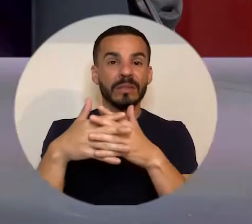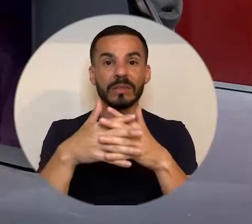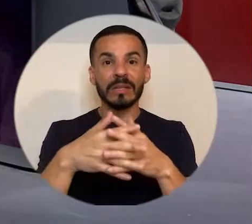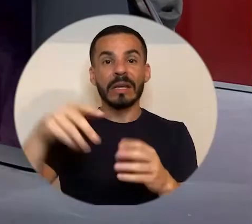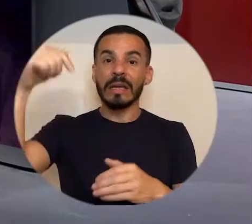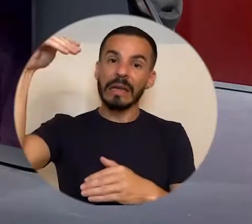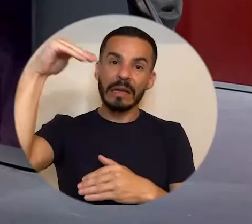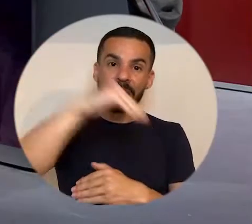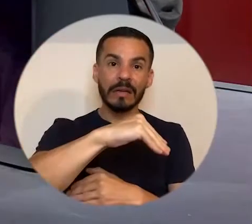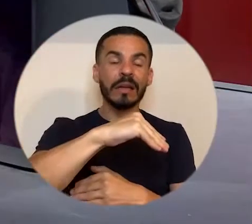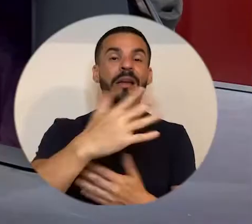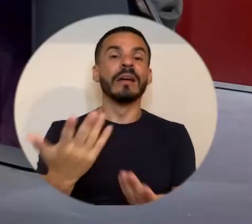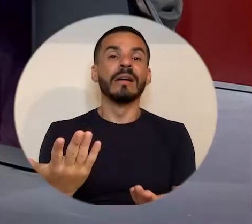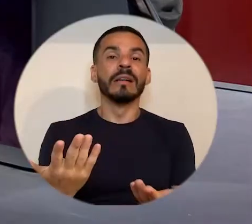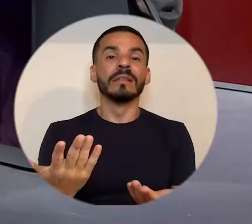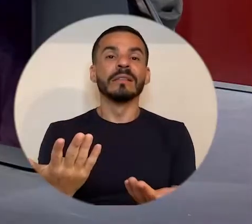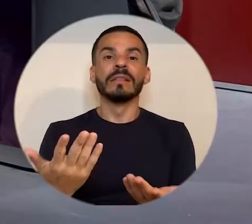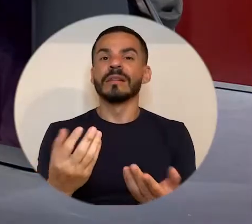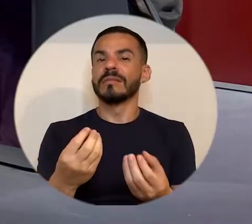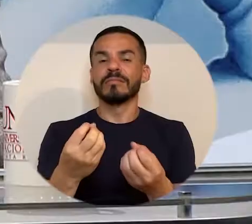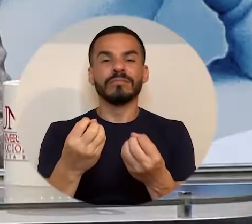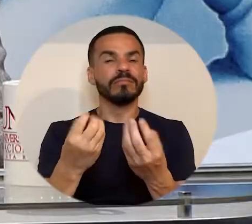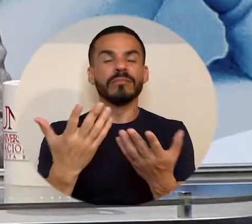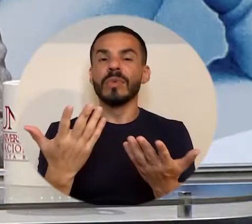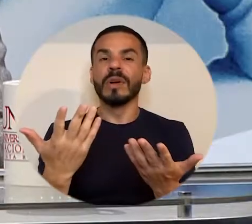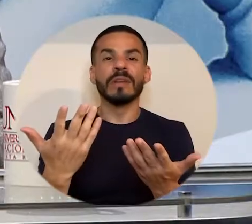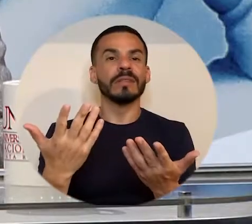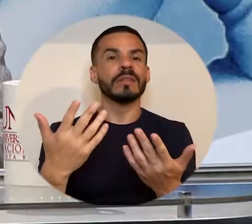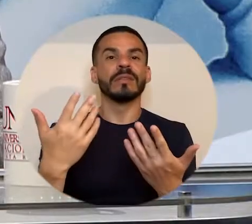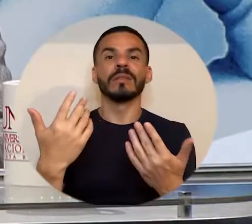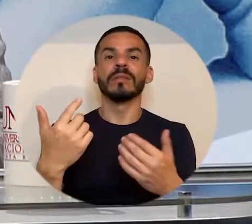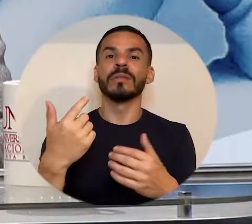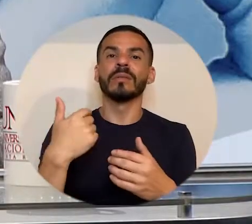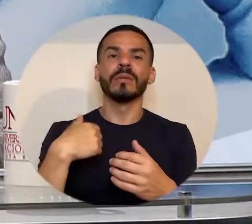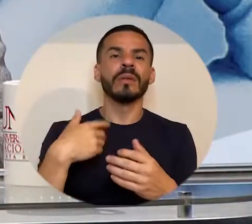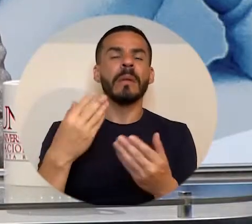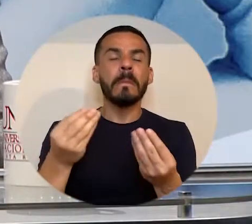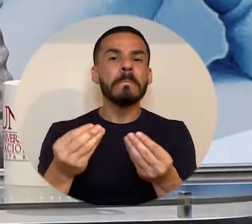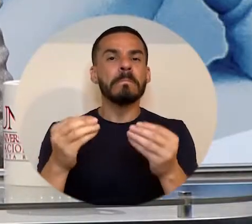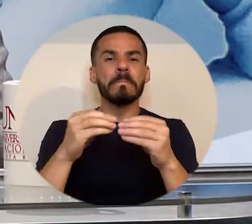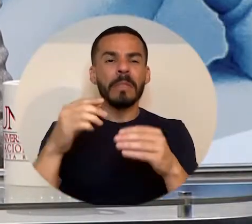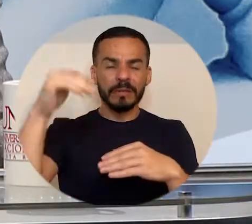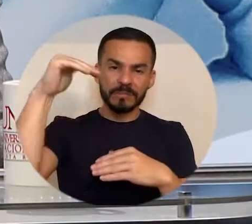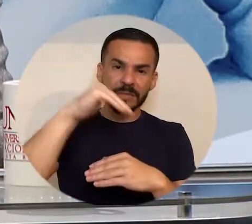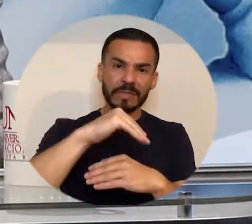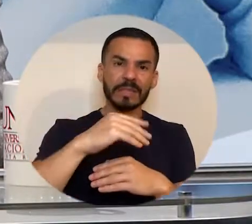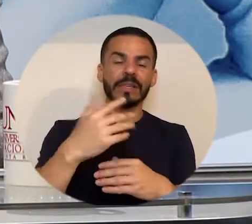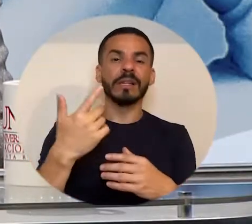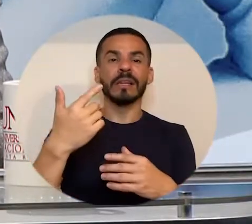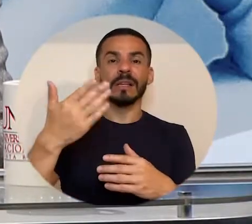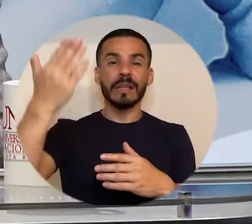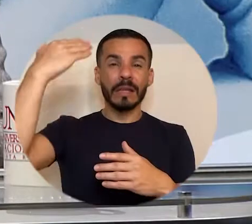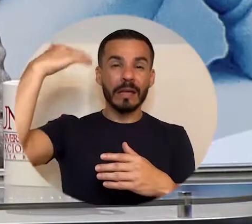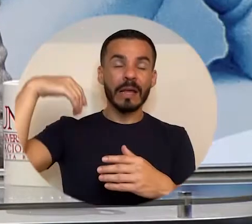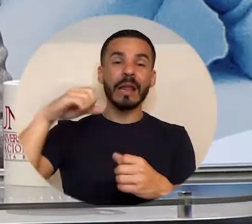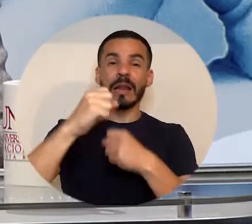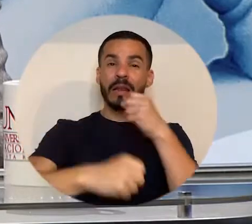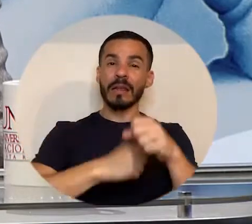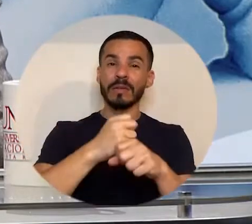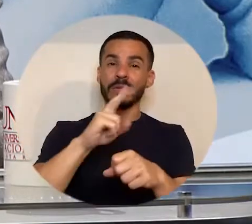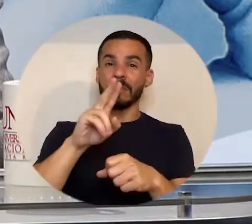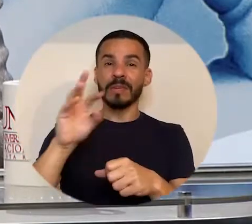Unidos cayera tanto como cayó, y a veces un poco más que en la Gran Depresión del